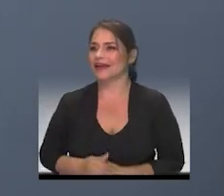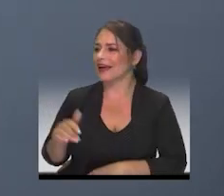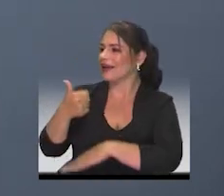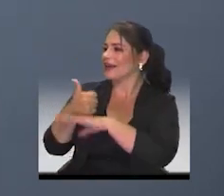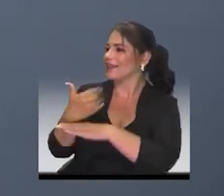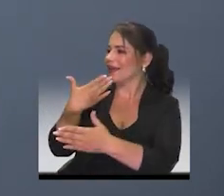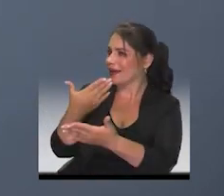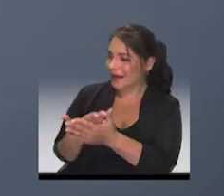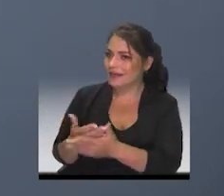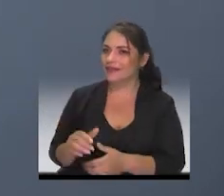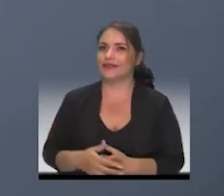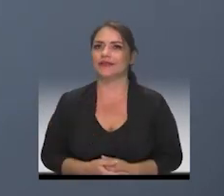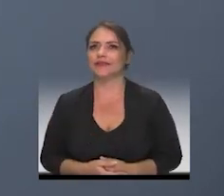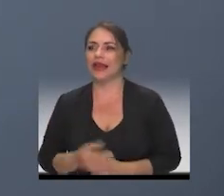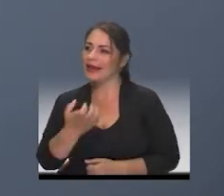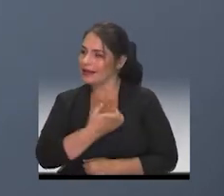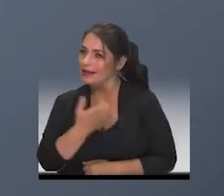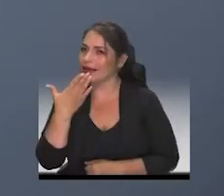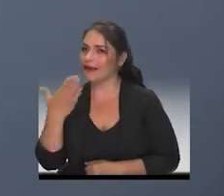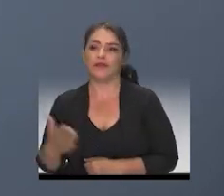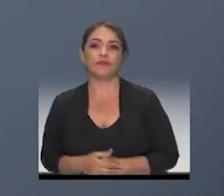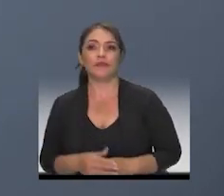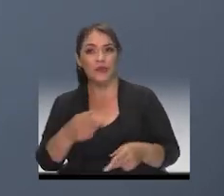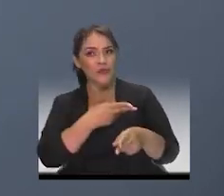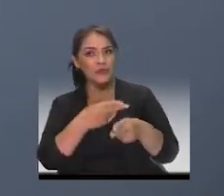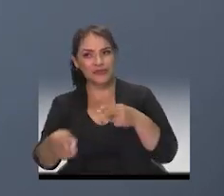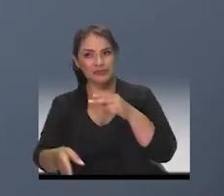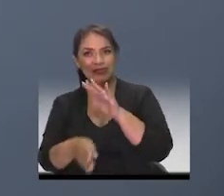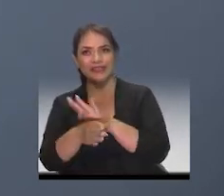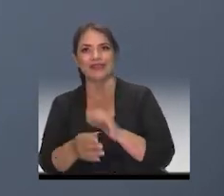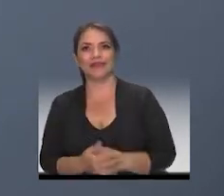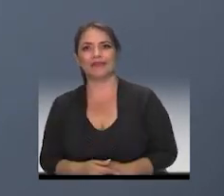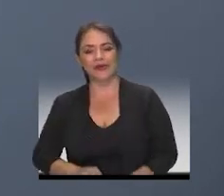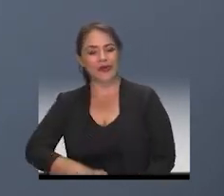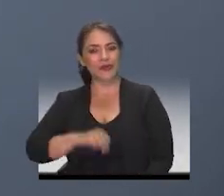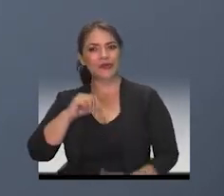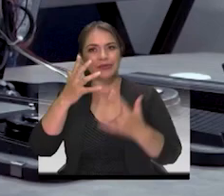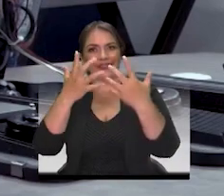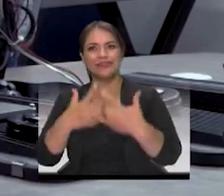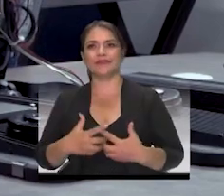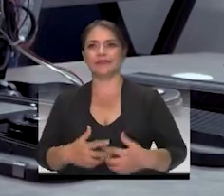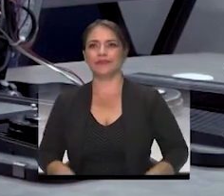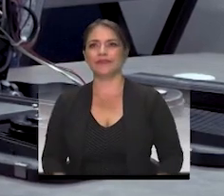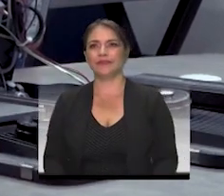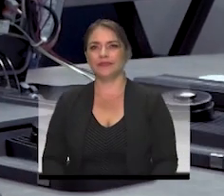muchísimas gracias por recibirnos. Alcalde, nos vemos en nuestra próxima sección, Orgullo Empresarial.